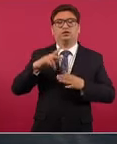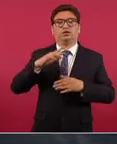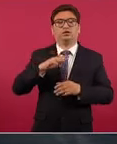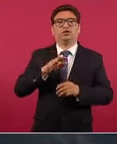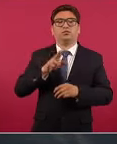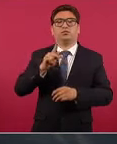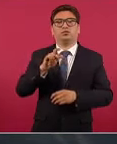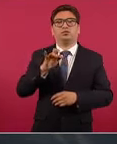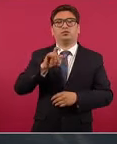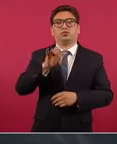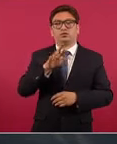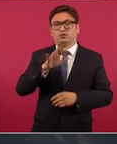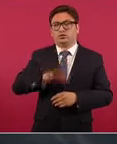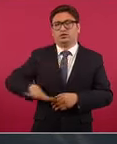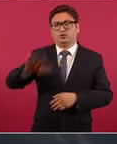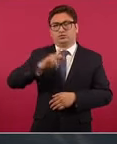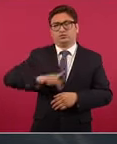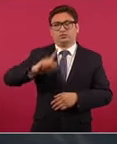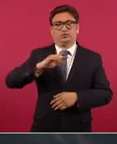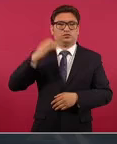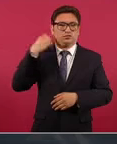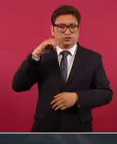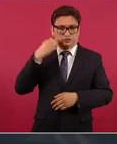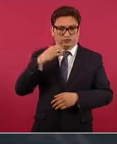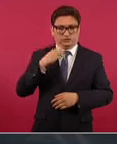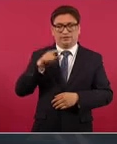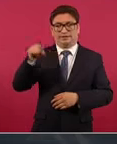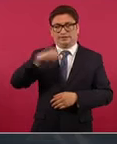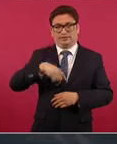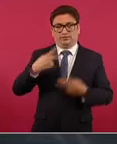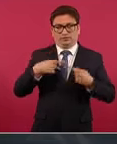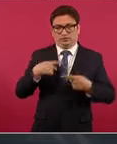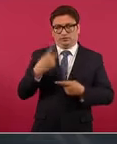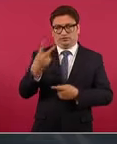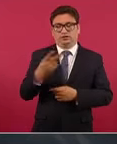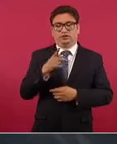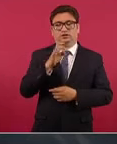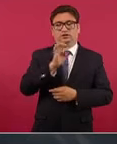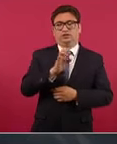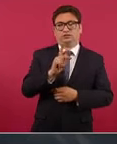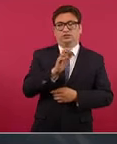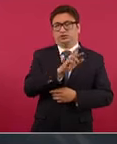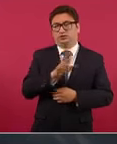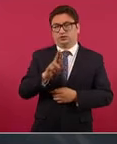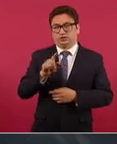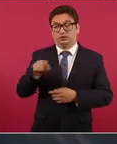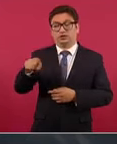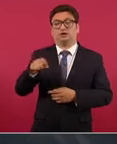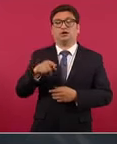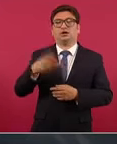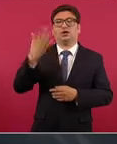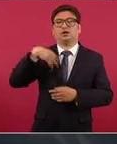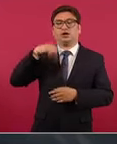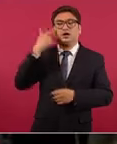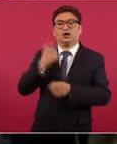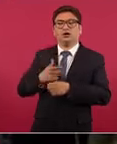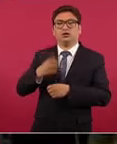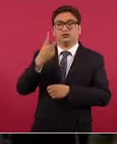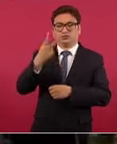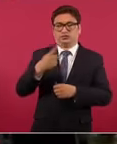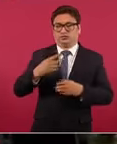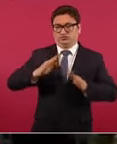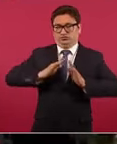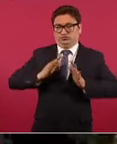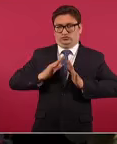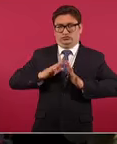estos gestos de militantes del lpr fueron vistos precisamente por última vez por estos militares